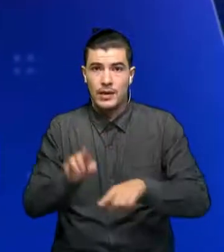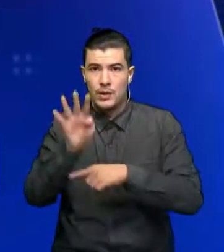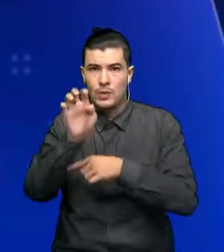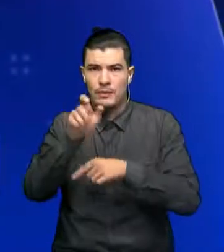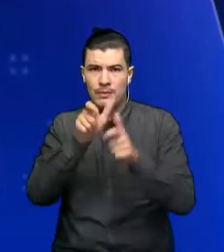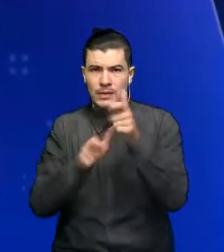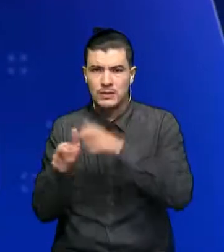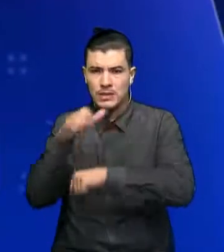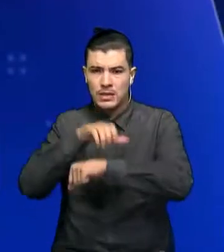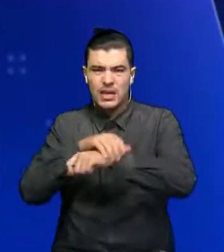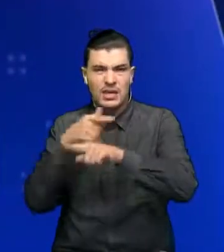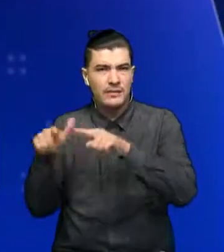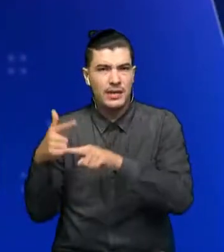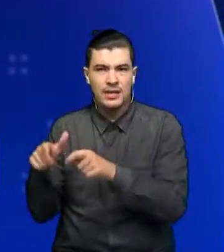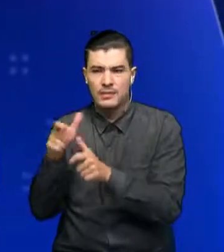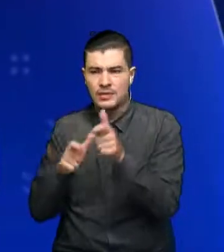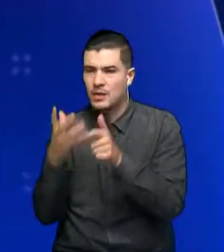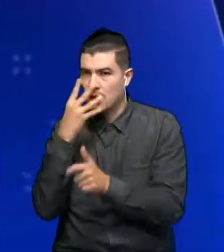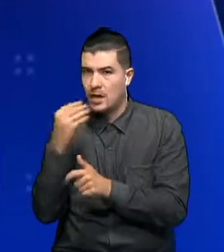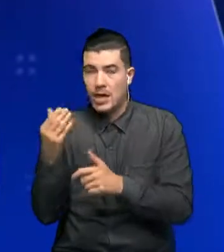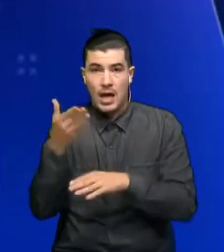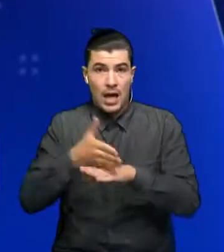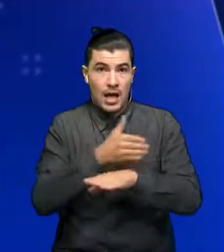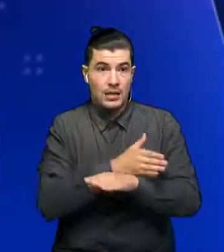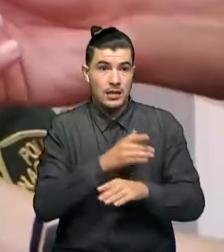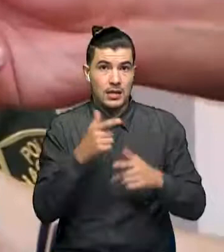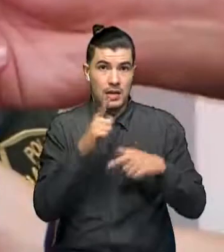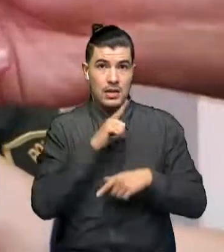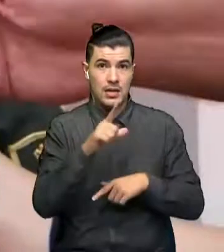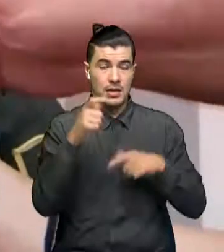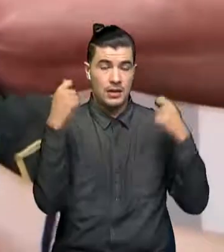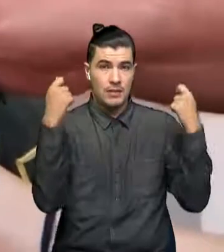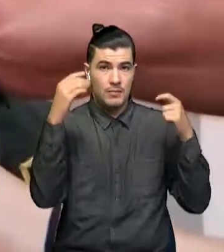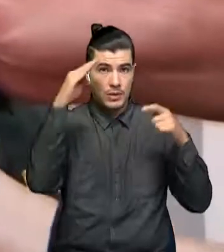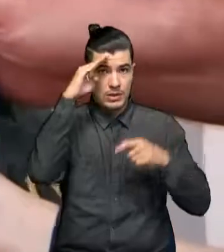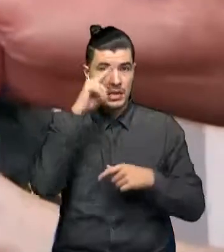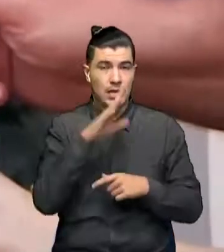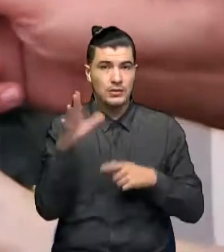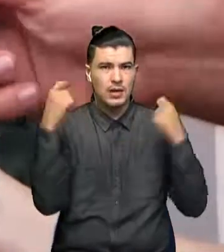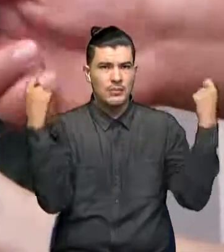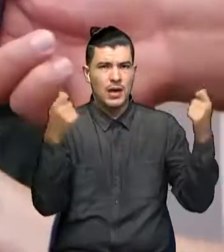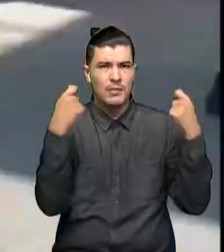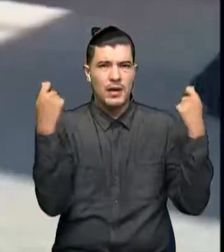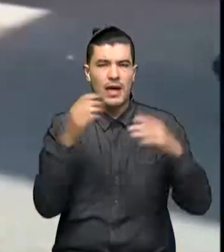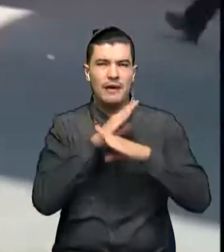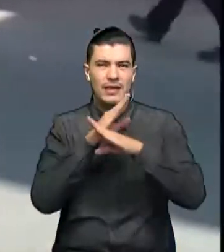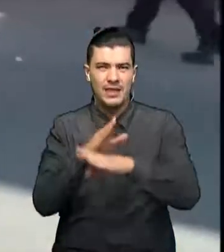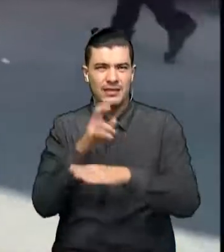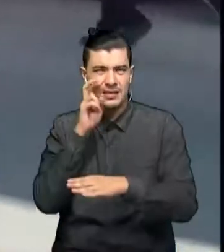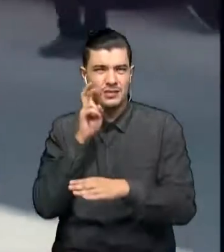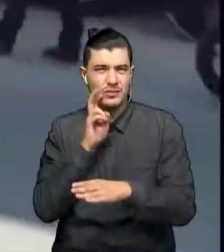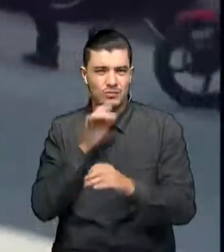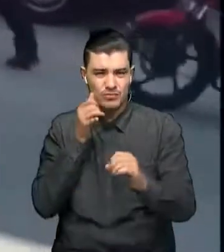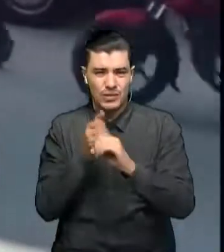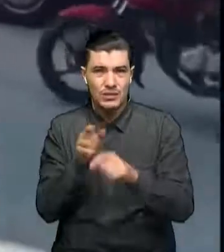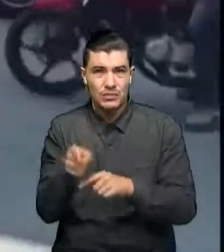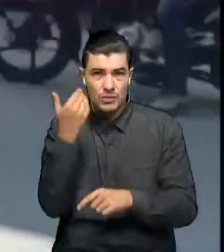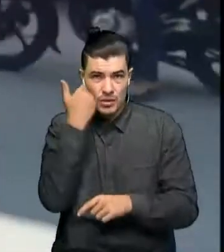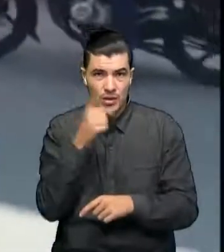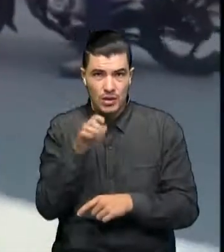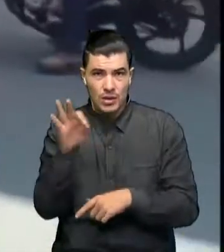diferentes delitos de empresas una campaña que está liderando la policía frente a todo el tema del abuso con menores se han adelantado